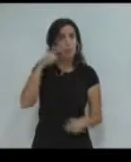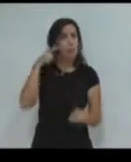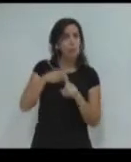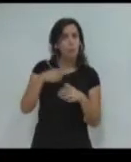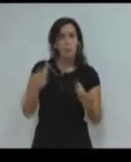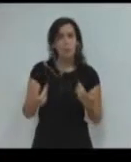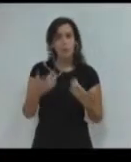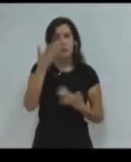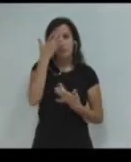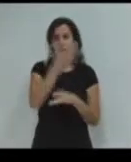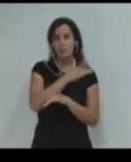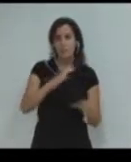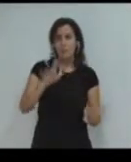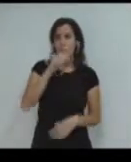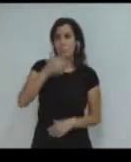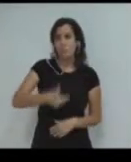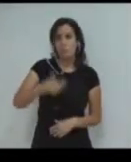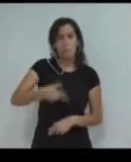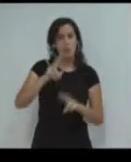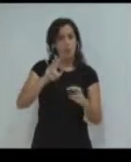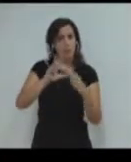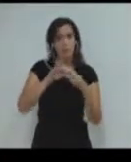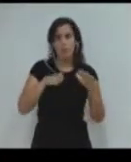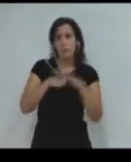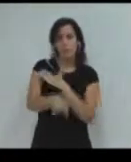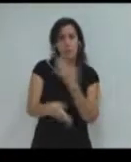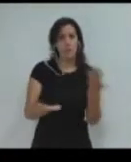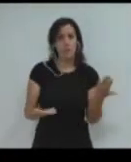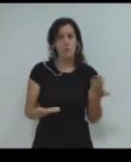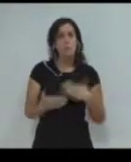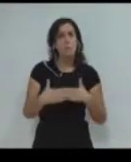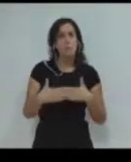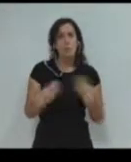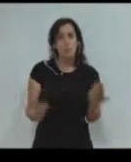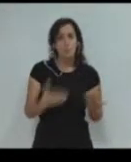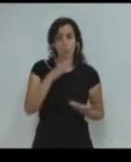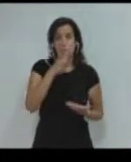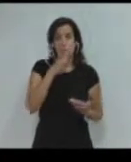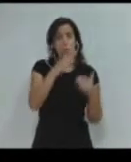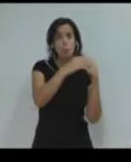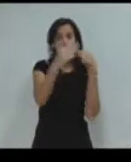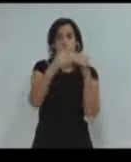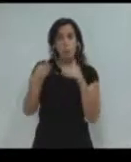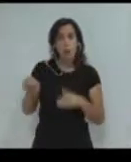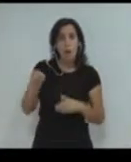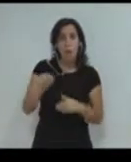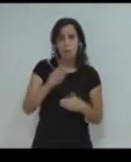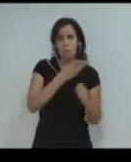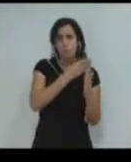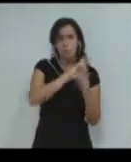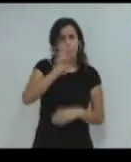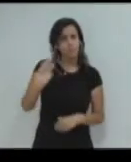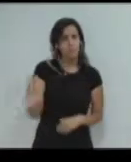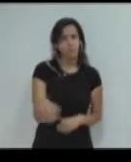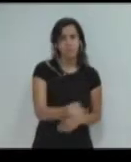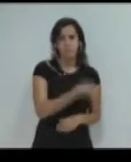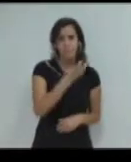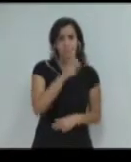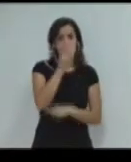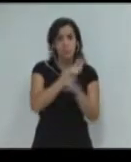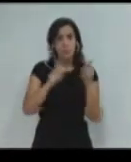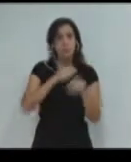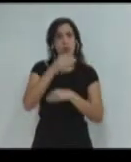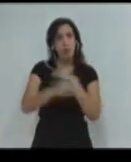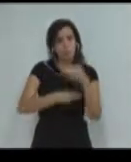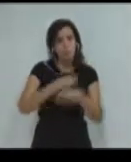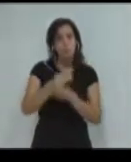sensibilizarles de la importancia de la accesibilidad. ¿Por qué? Pues porque hay una diversidad de usuarios. Es decir, quienes utilizan la